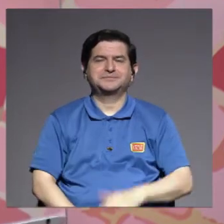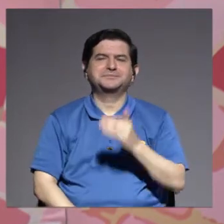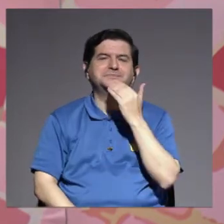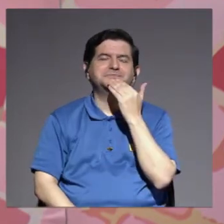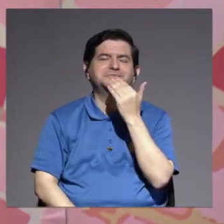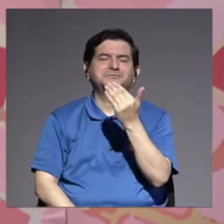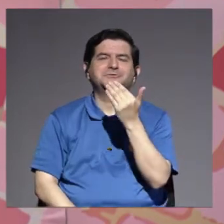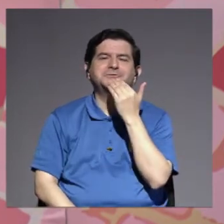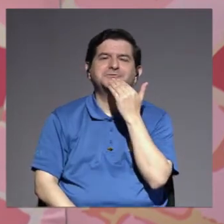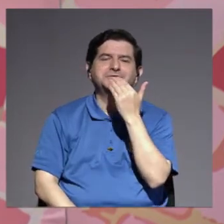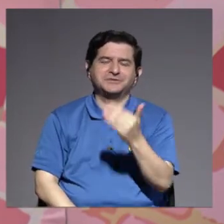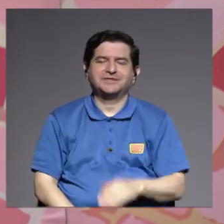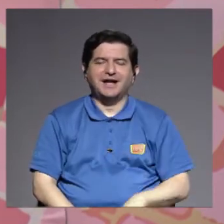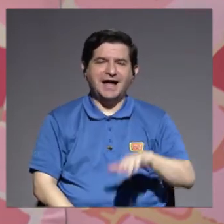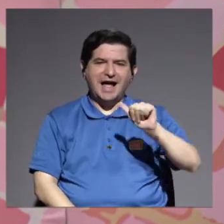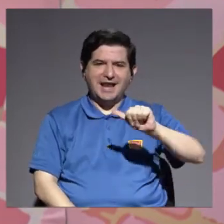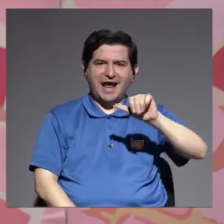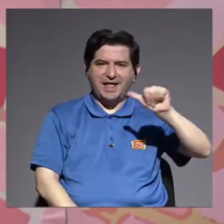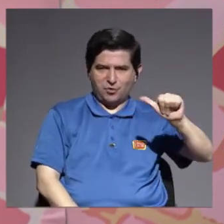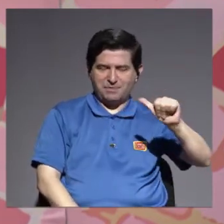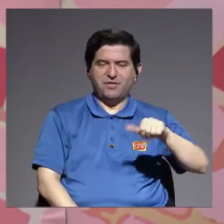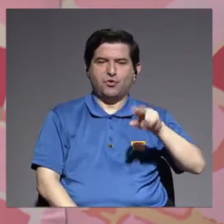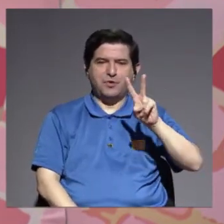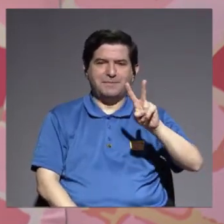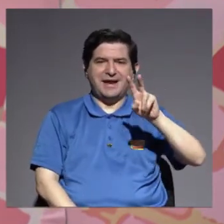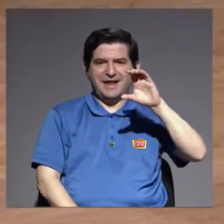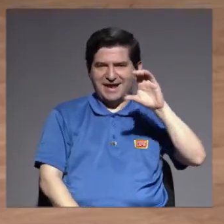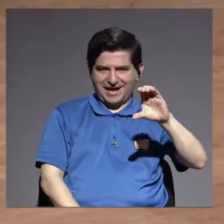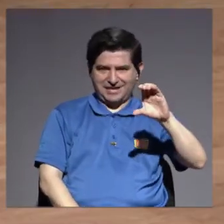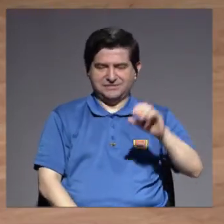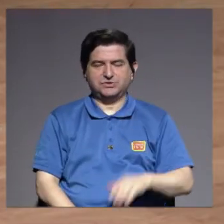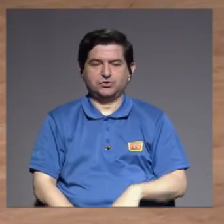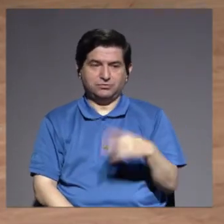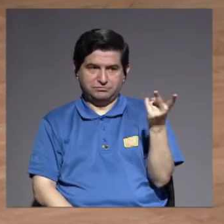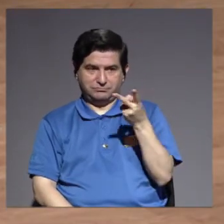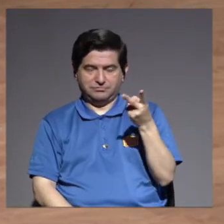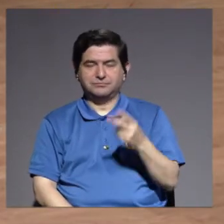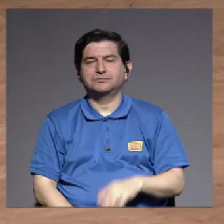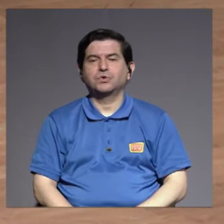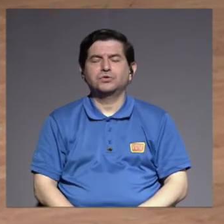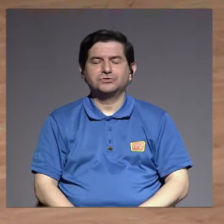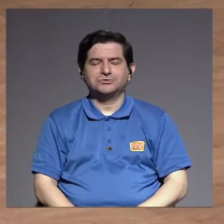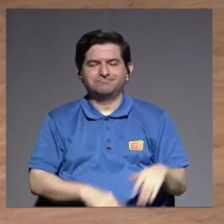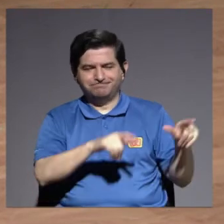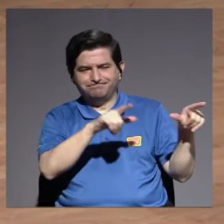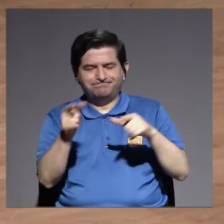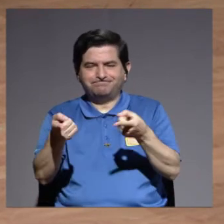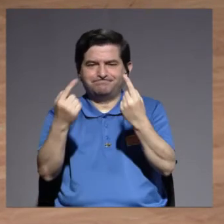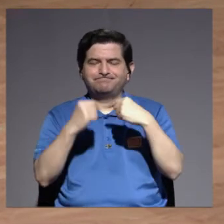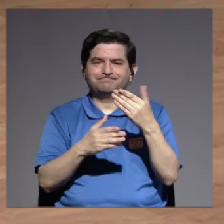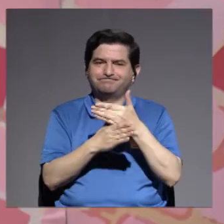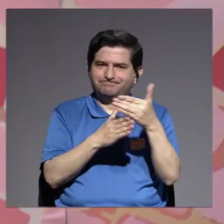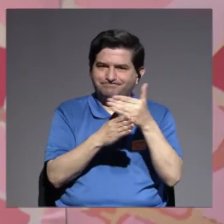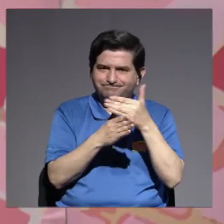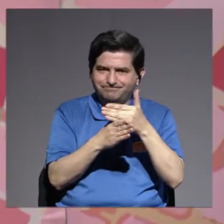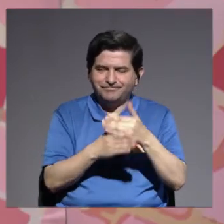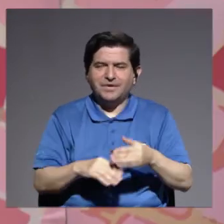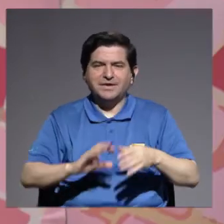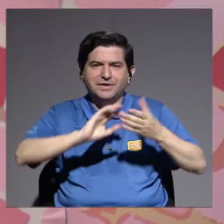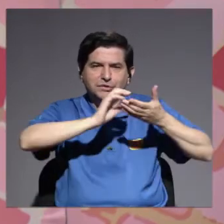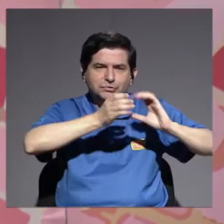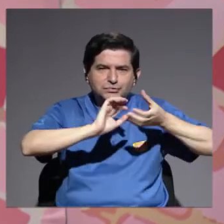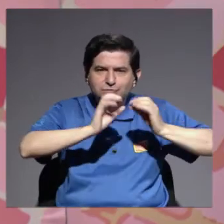Agradecemos nuevamente a Alejandro Amador, a Valeria Castro por esta disposición de compartir los